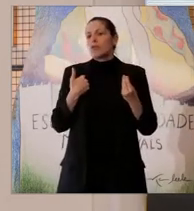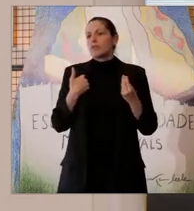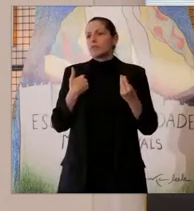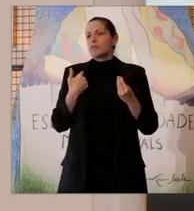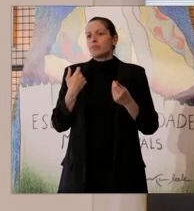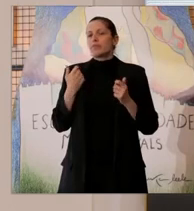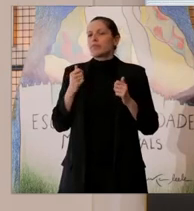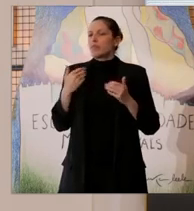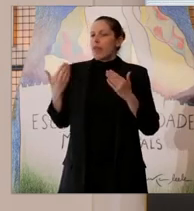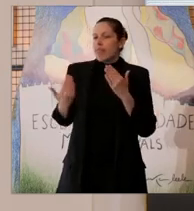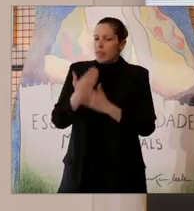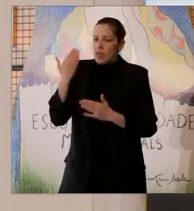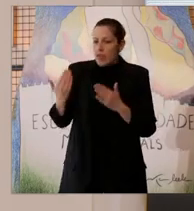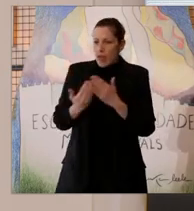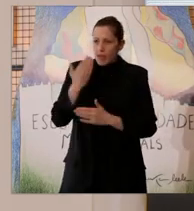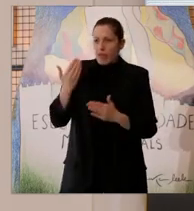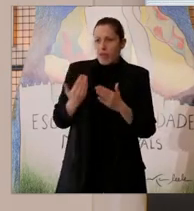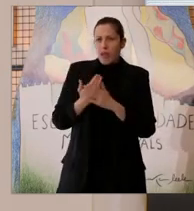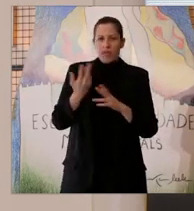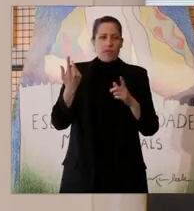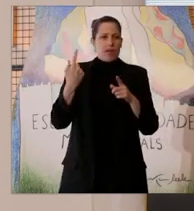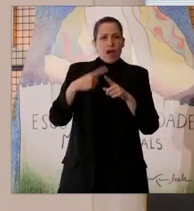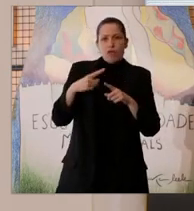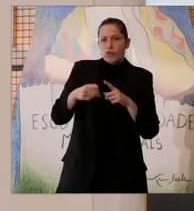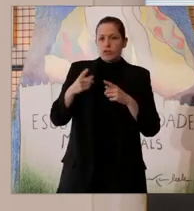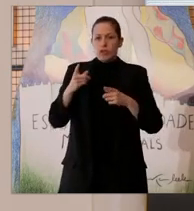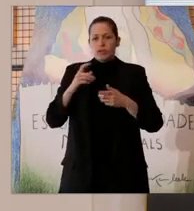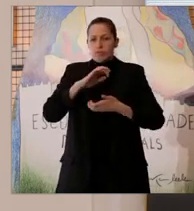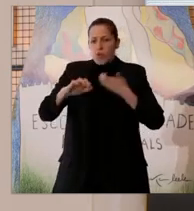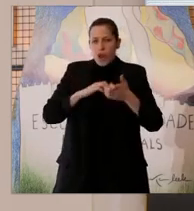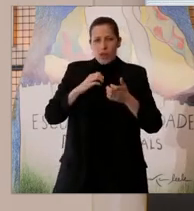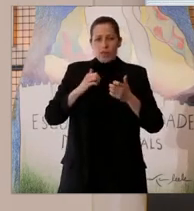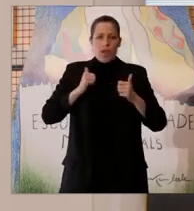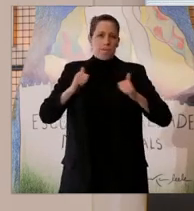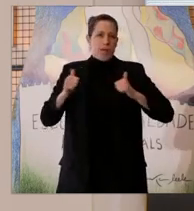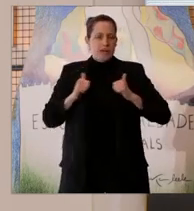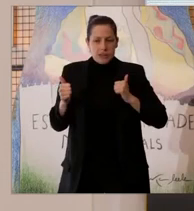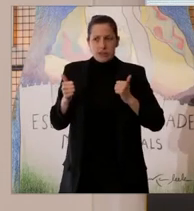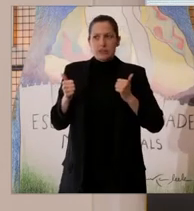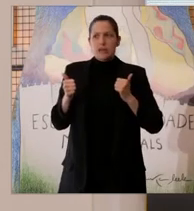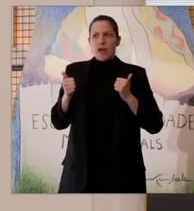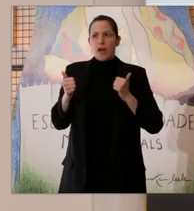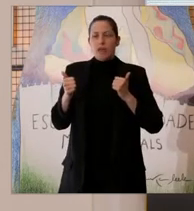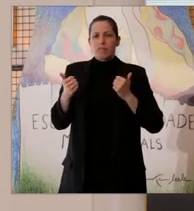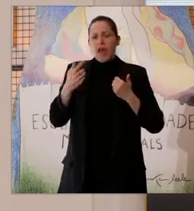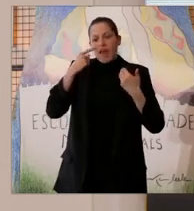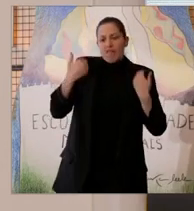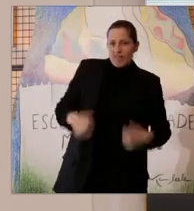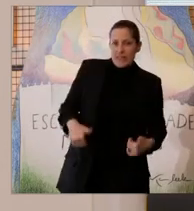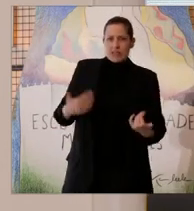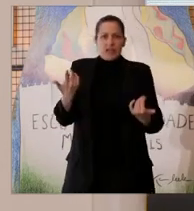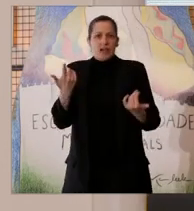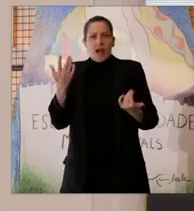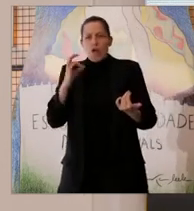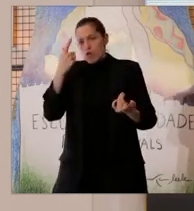ya sea sexual psicológica física hace adormecer a la sociedad yo no sé si